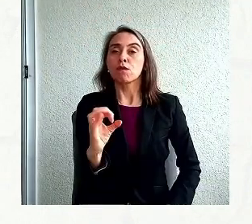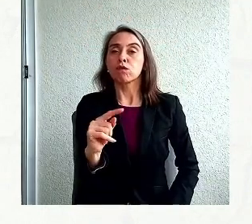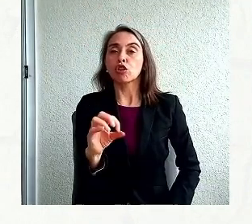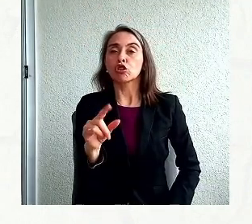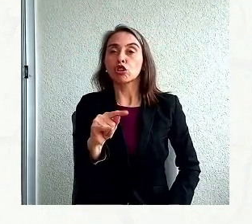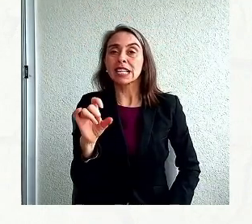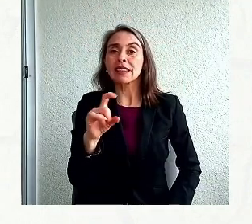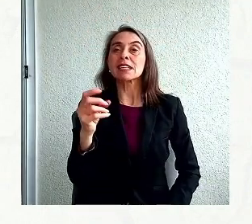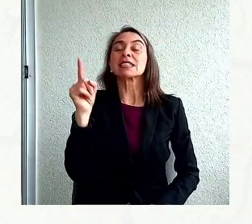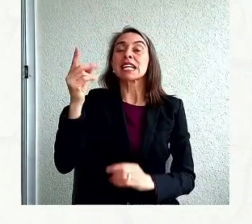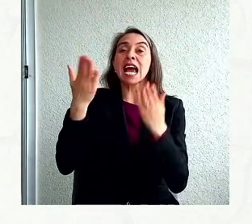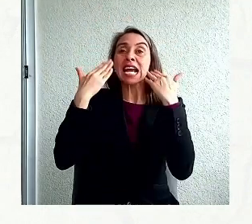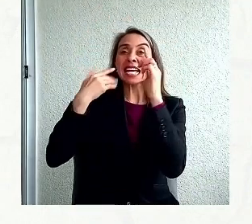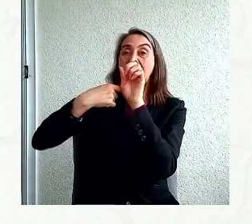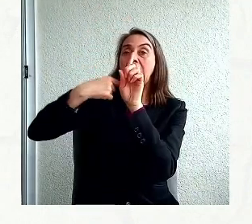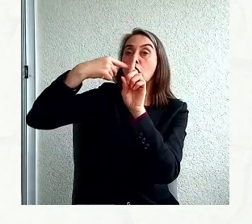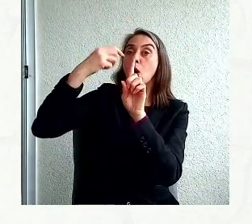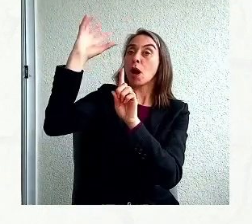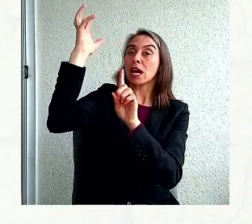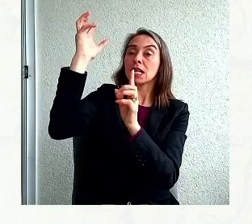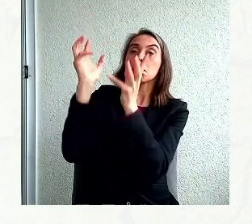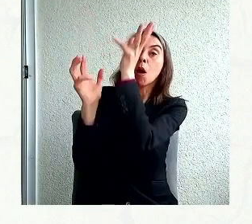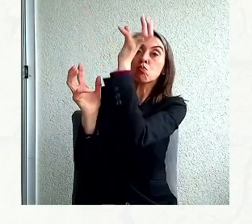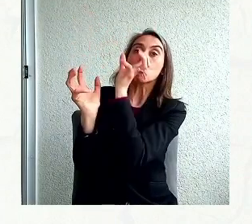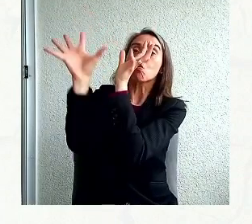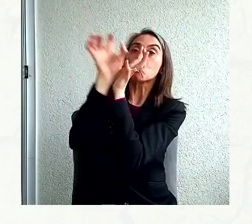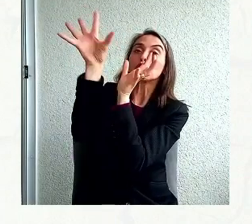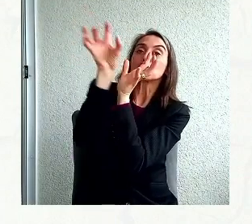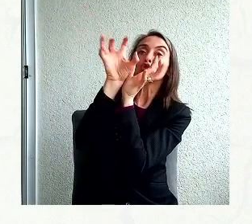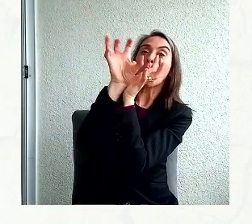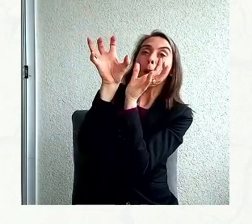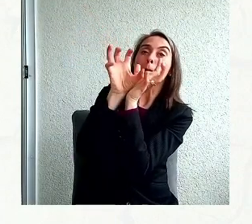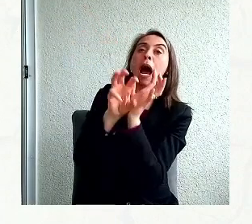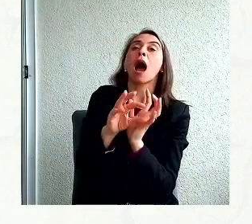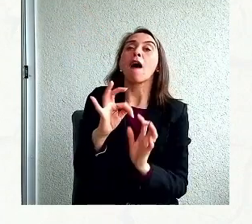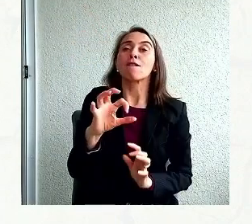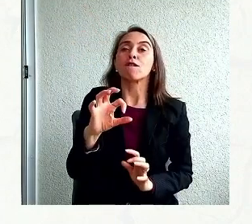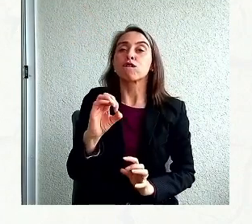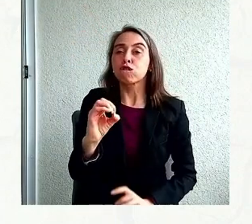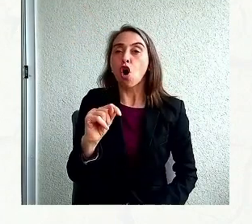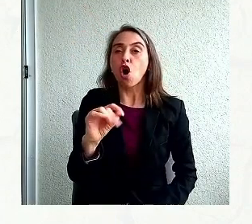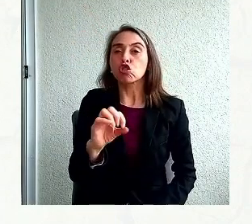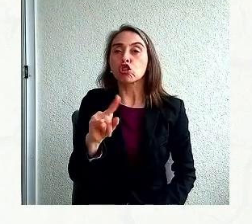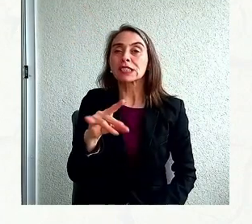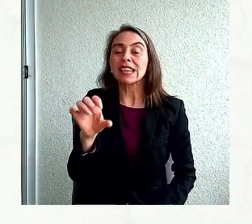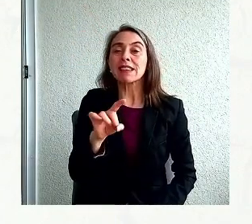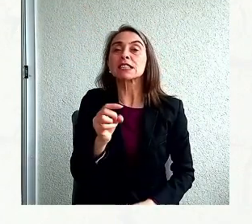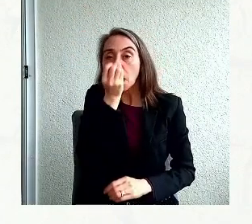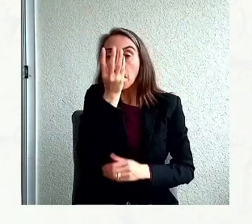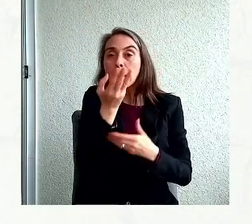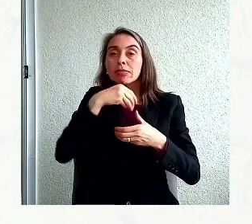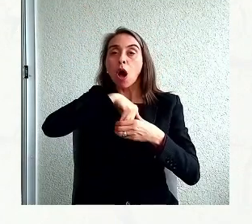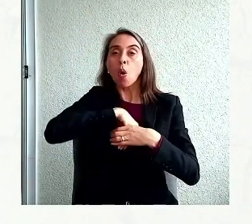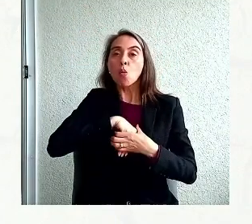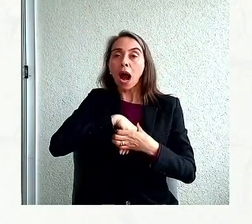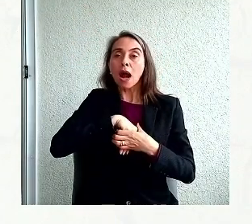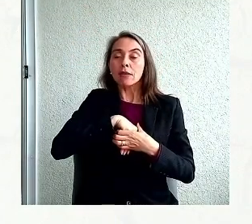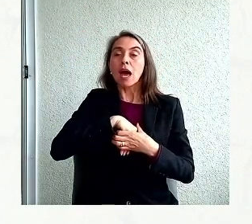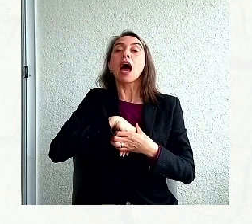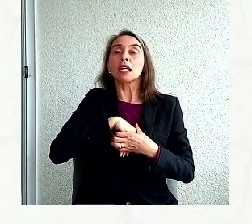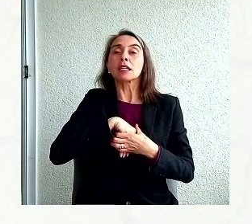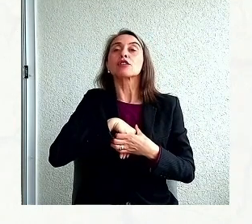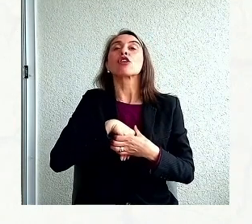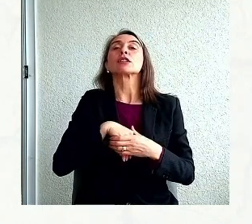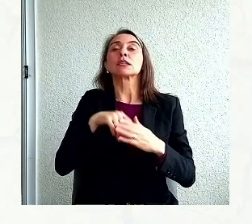y guardan mucho, entonces lo utilizan para crecer en este corto verano antártico. Por otro lado, hemos